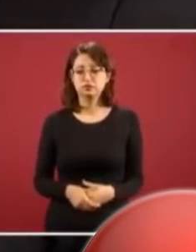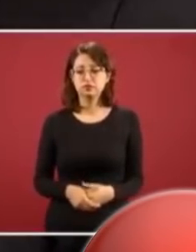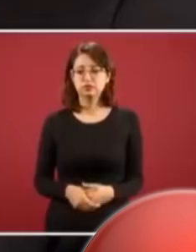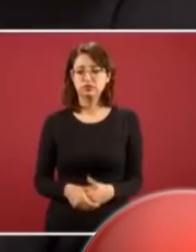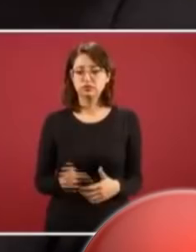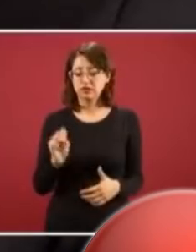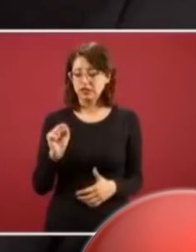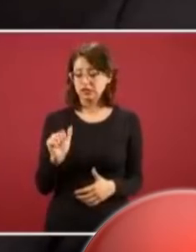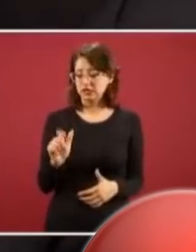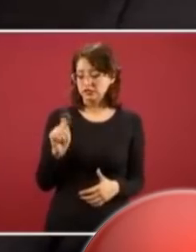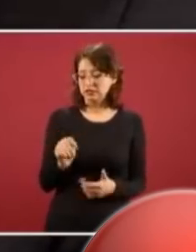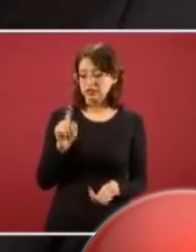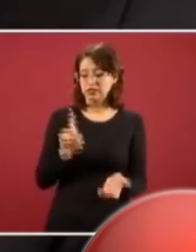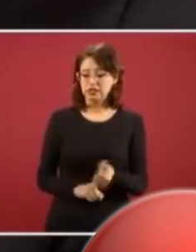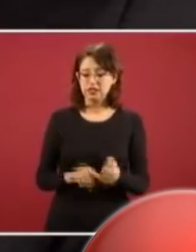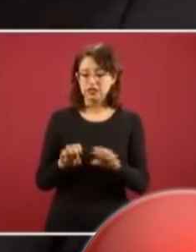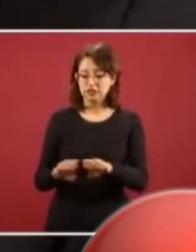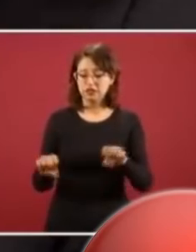el SAT hay un equipo